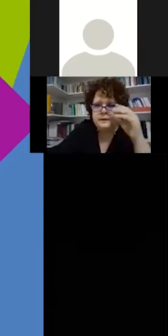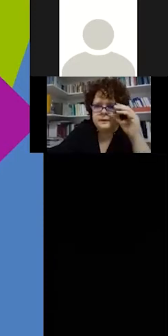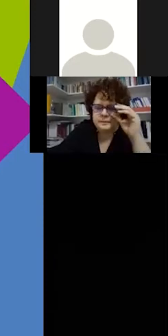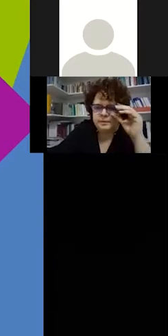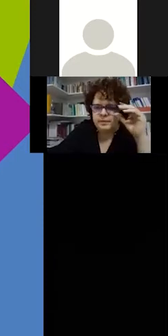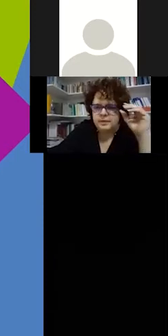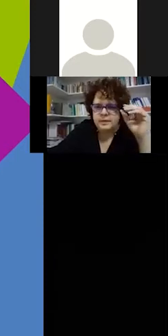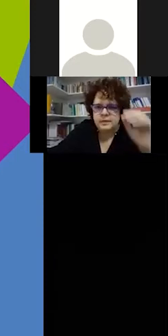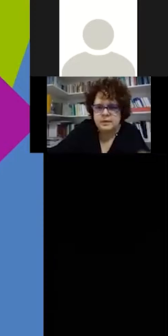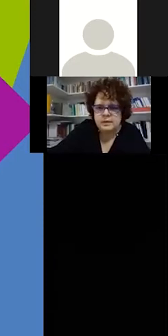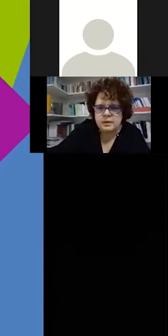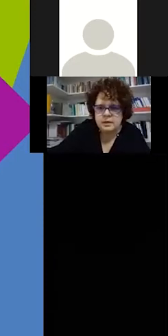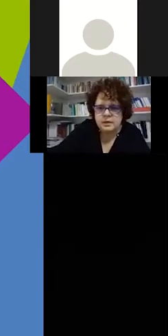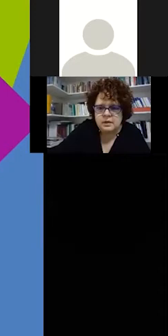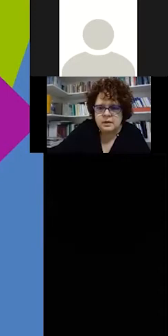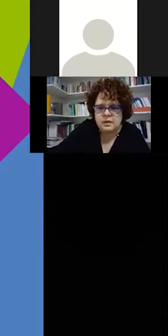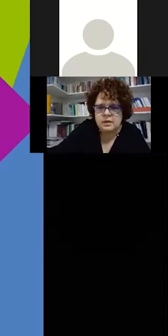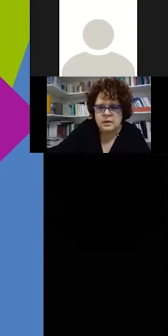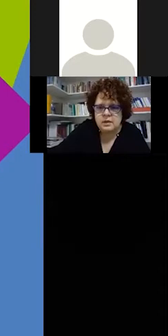Vale, no me permiten entrar al video.